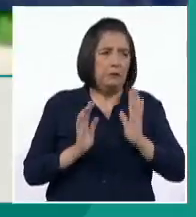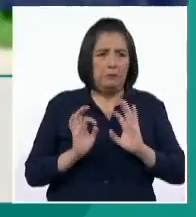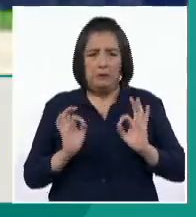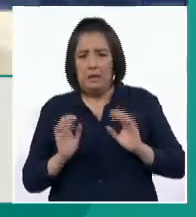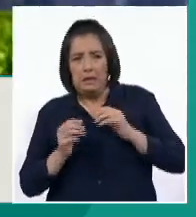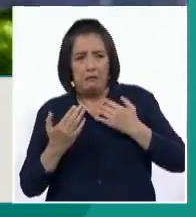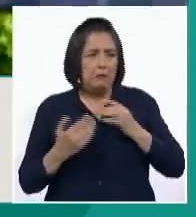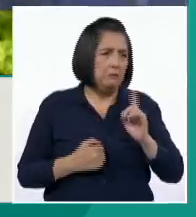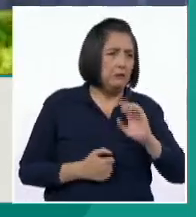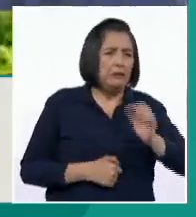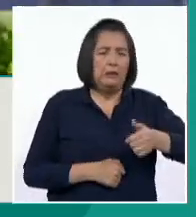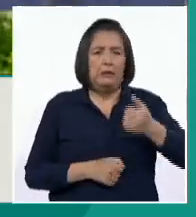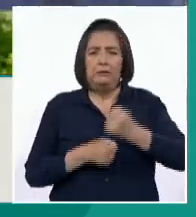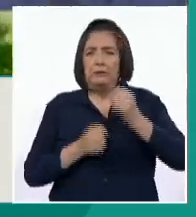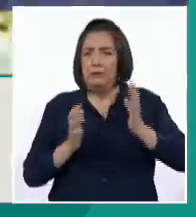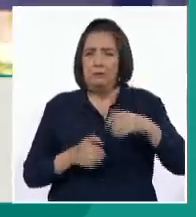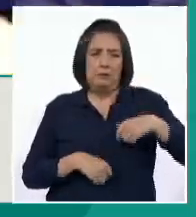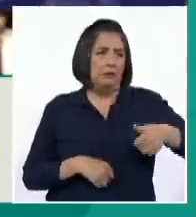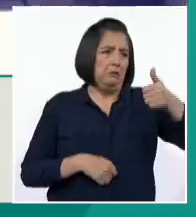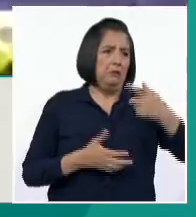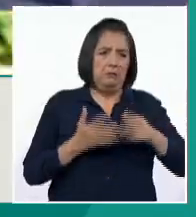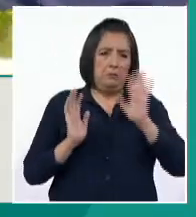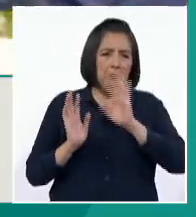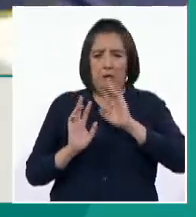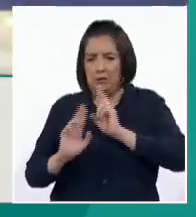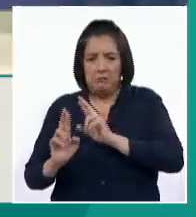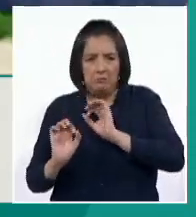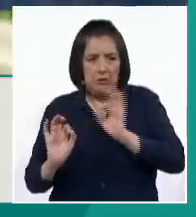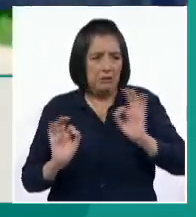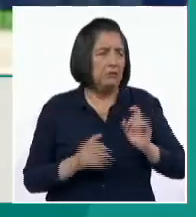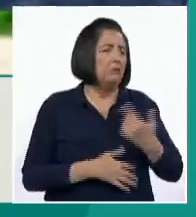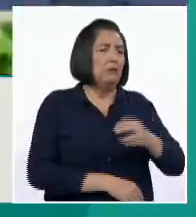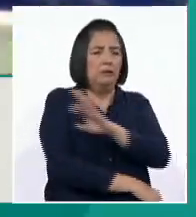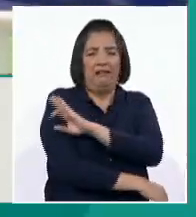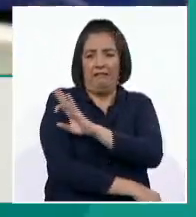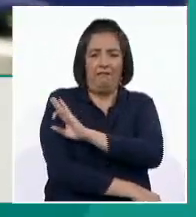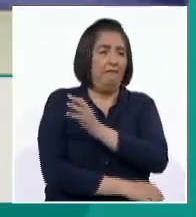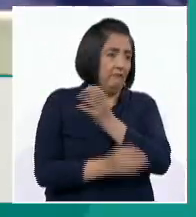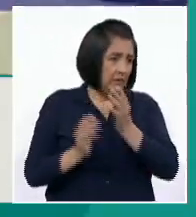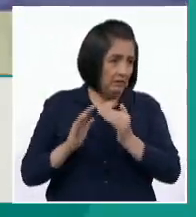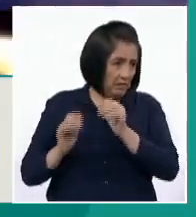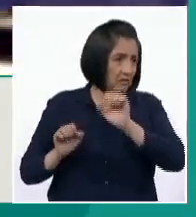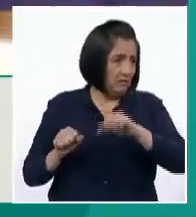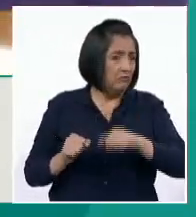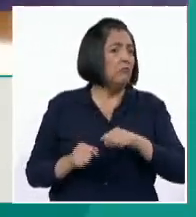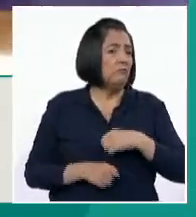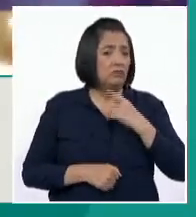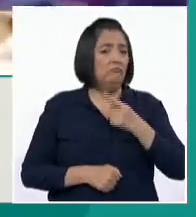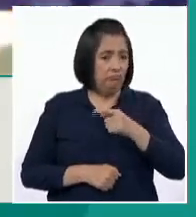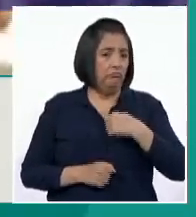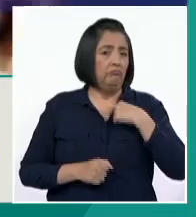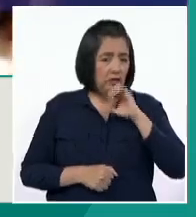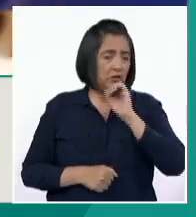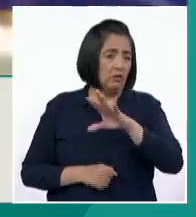también empleados y autoridades que no se han pronunciado al respecto. Sin embargo, el Ministerio Público sí lo ha hecho de manera oficial